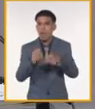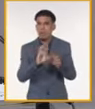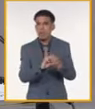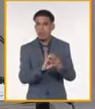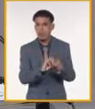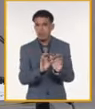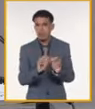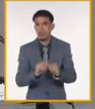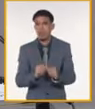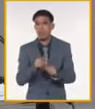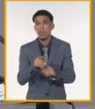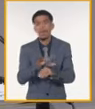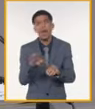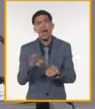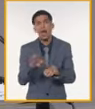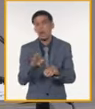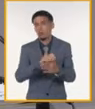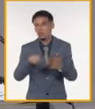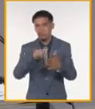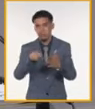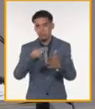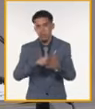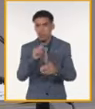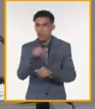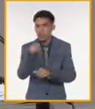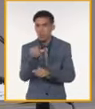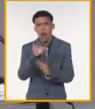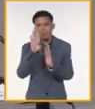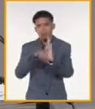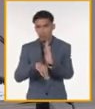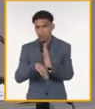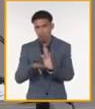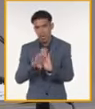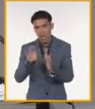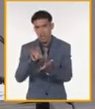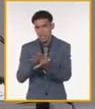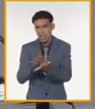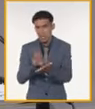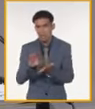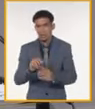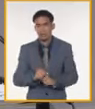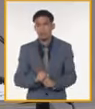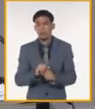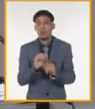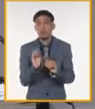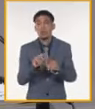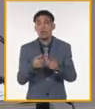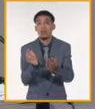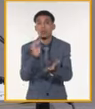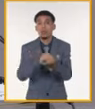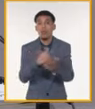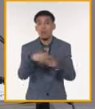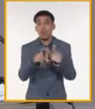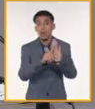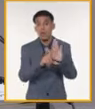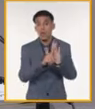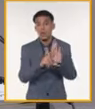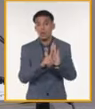negocios esto se suspende también con la modificación que se incorpora en la ley tributaria y no son